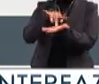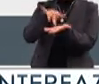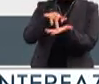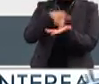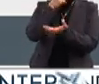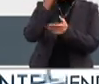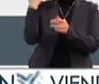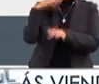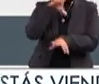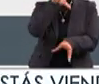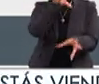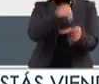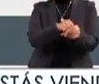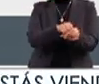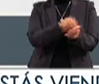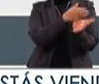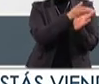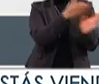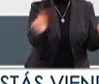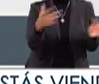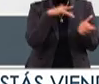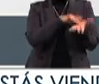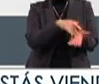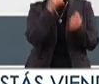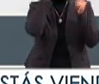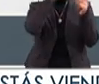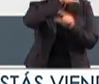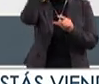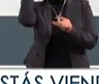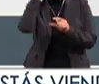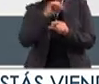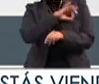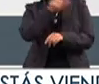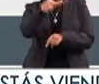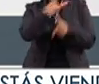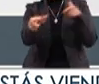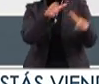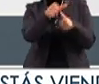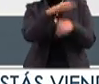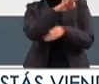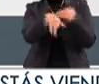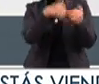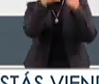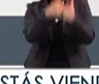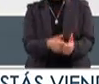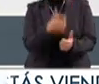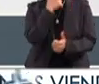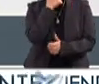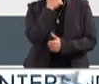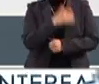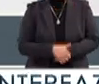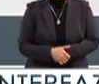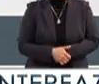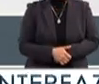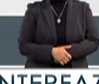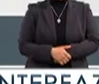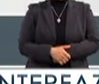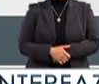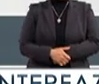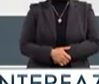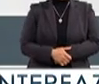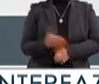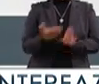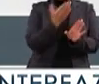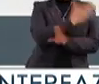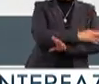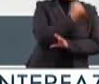como decíamos cubre desde que te despiertas hasta que te duermes cada uno de tus días de tu estancia ahí en Reino Unido y